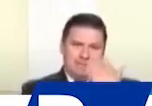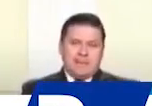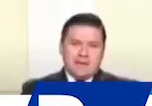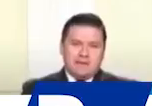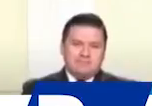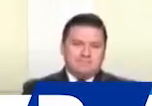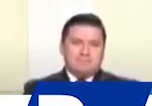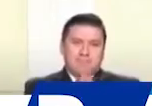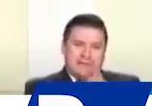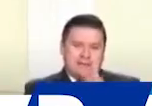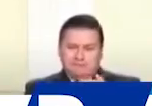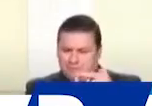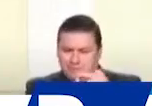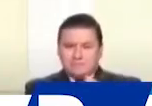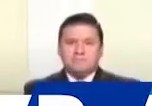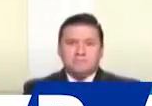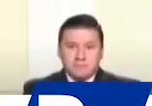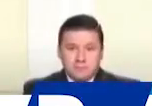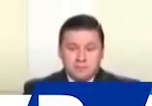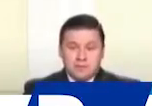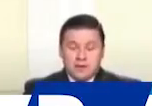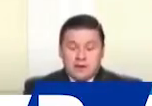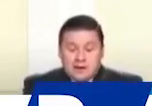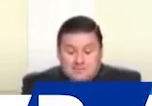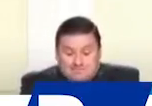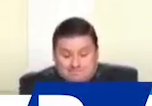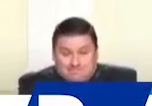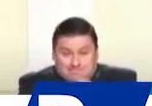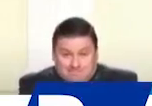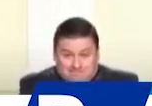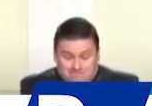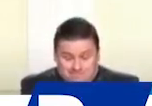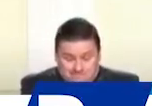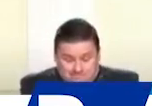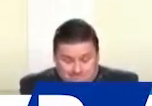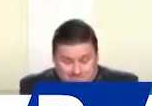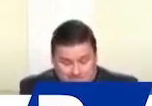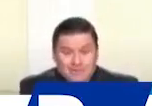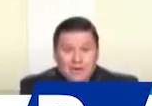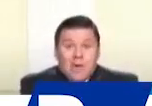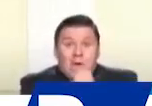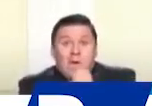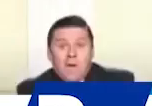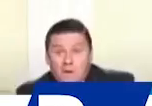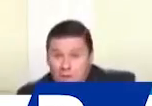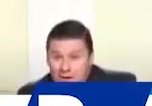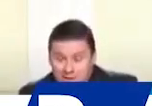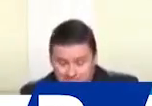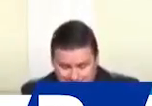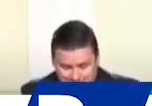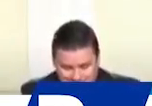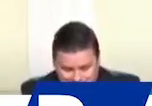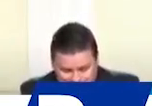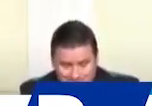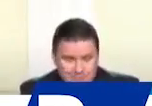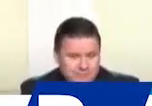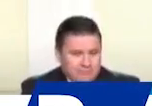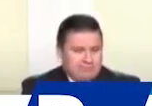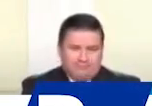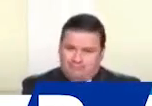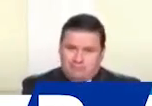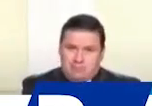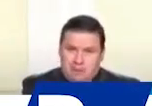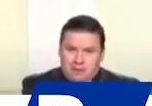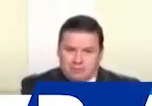mensaje el aislamiento preventivo obligatorio tal cual lo